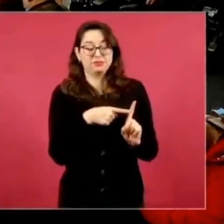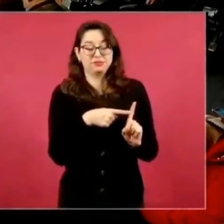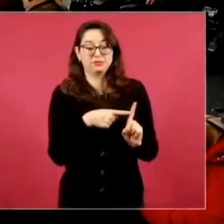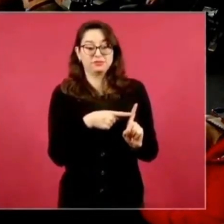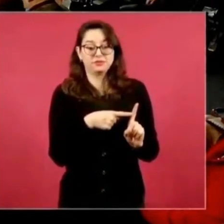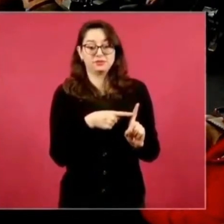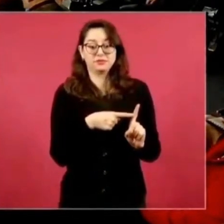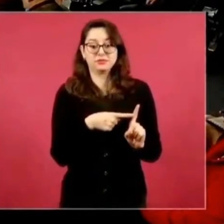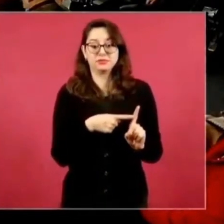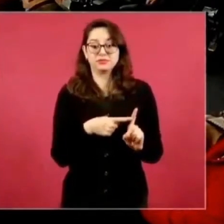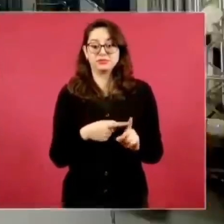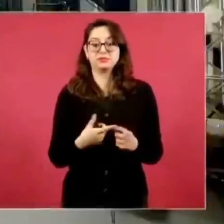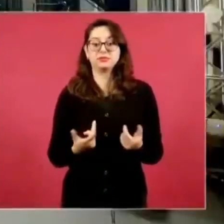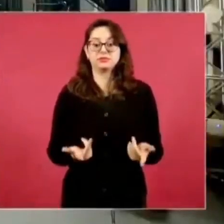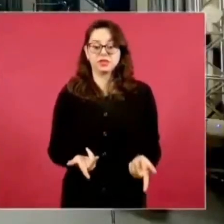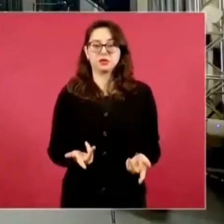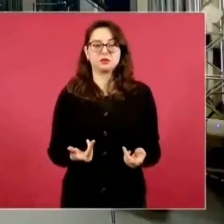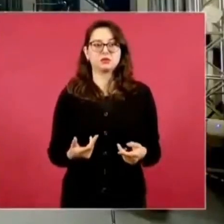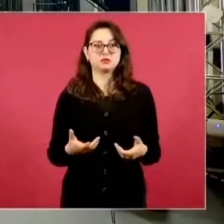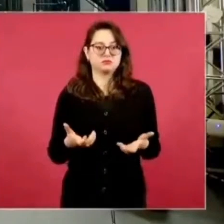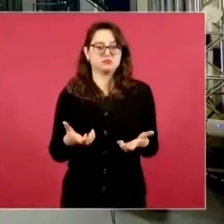unos espectaculares